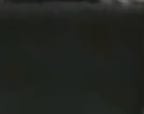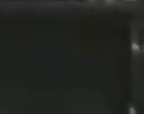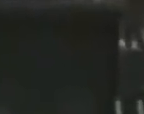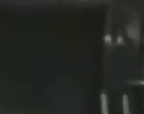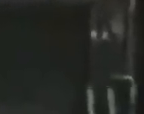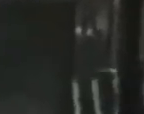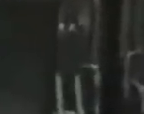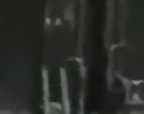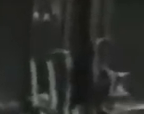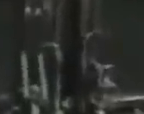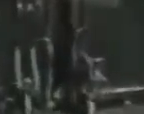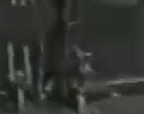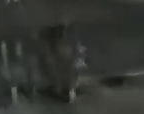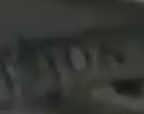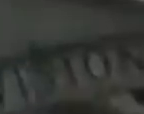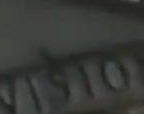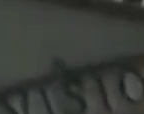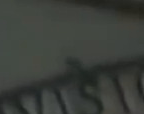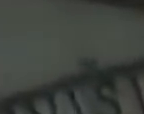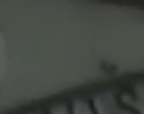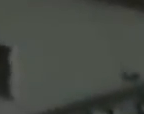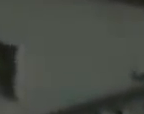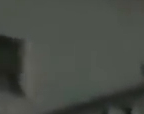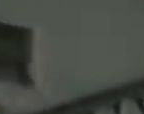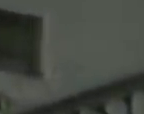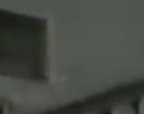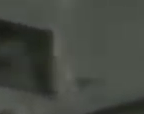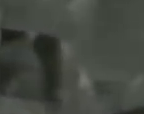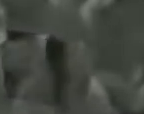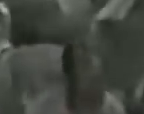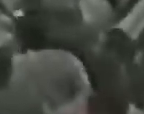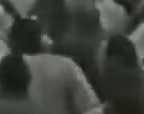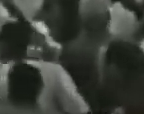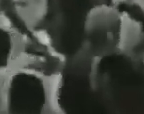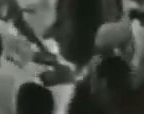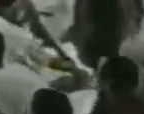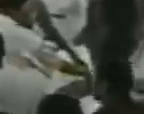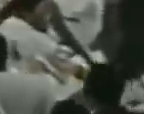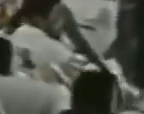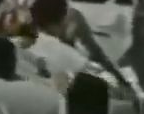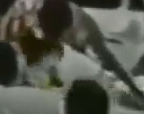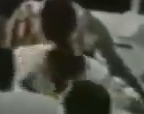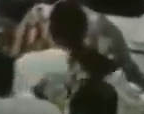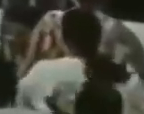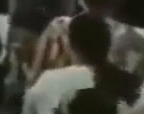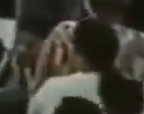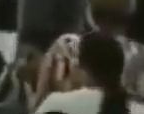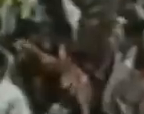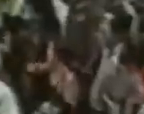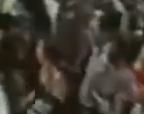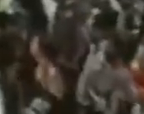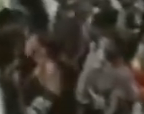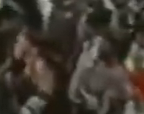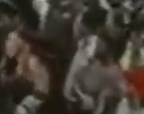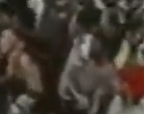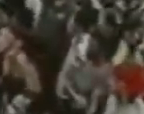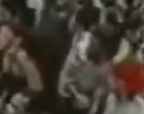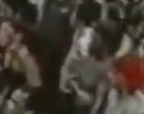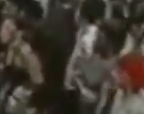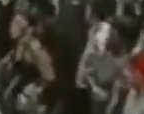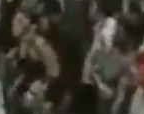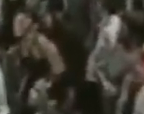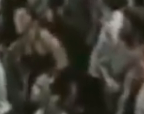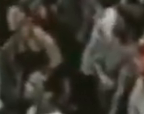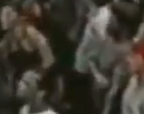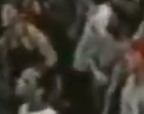Entre lágrimas y esperanza, y en perfecta unión cívico-militar, con una demostración de amor sin precedentes,